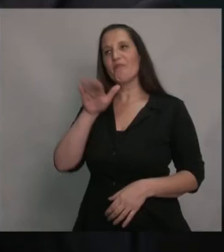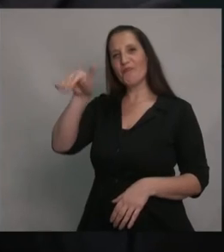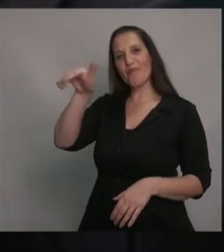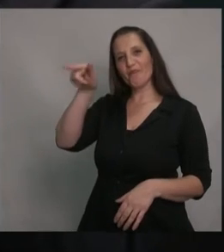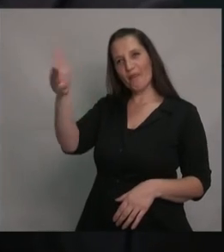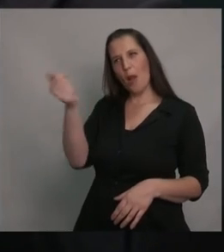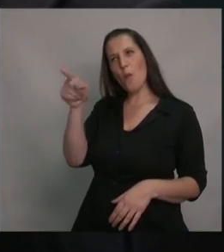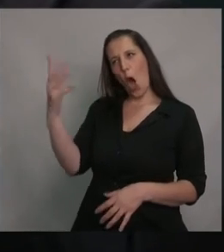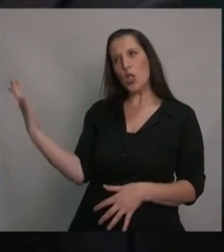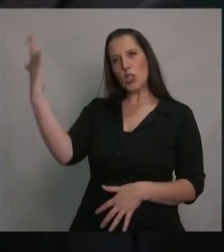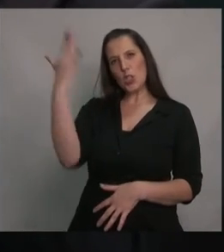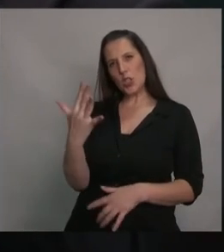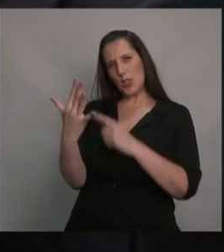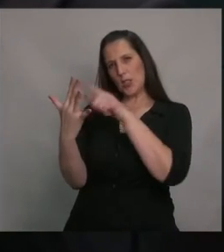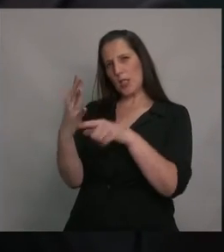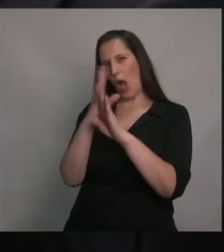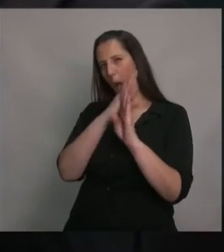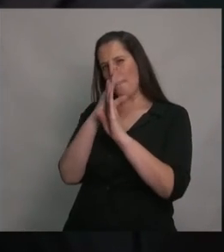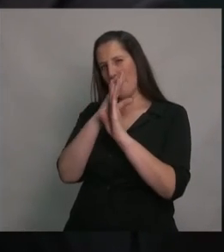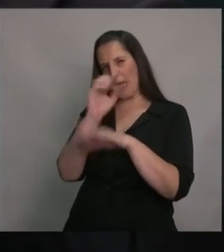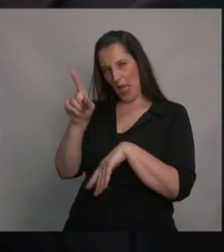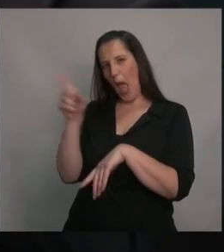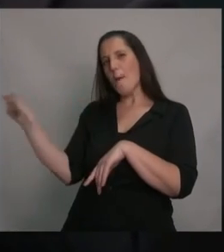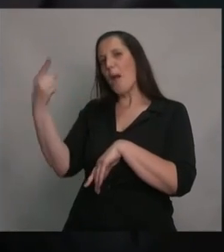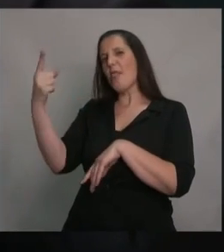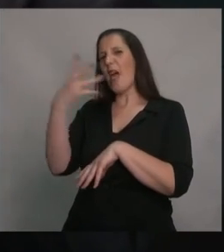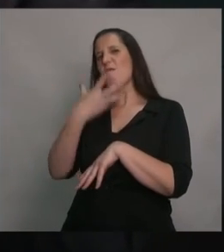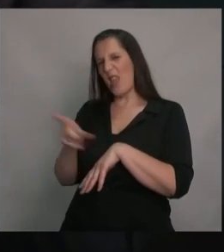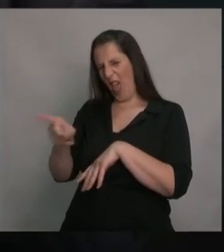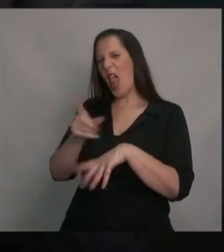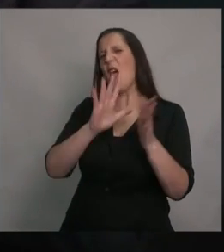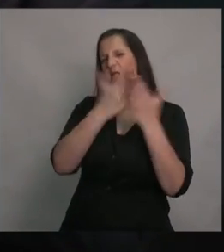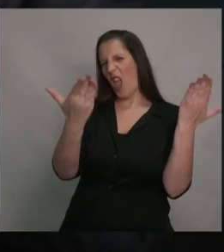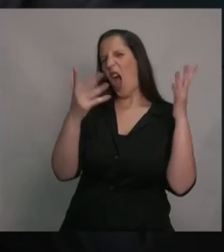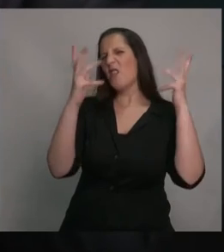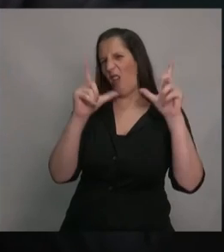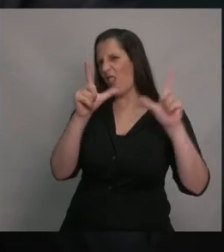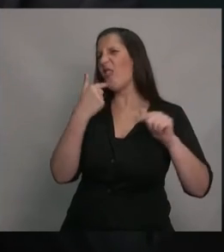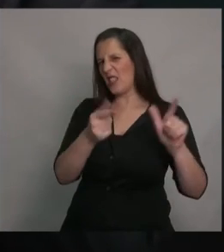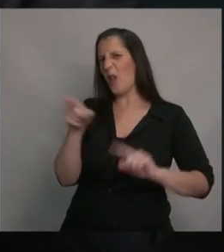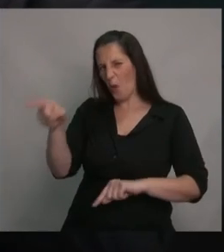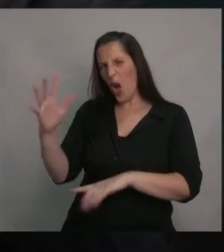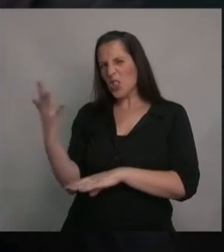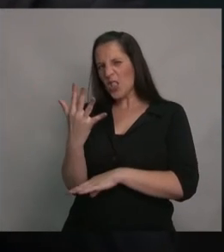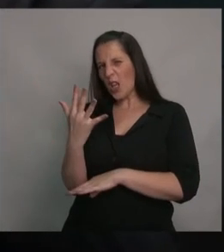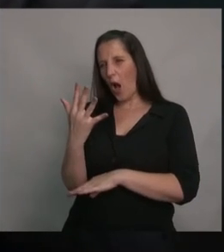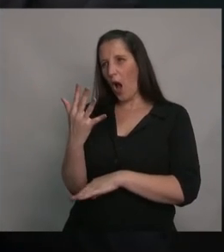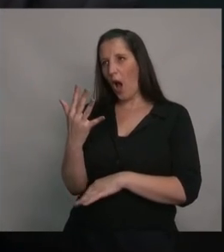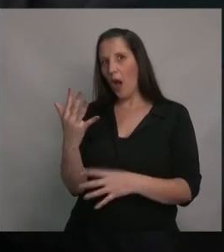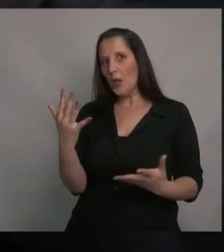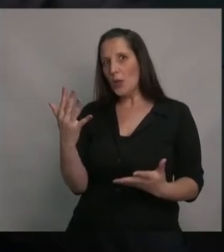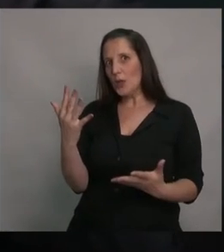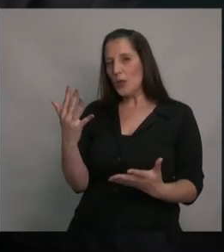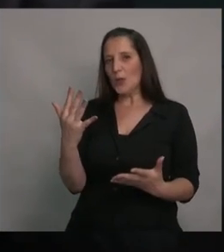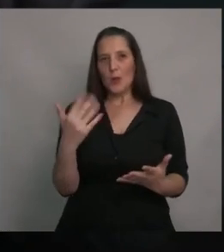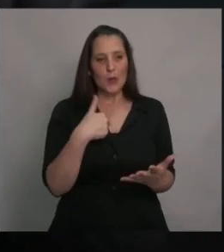eres uno de los 5 espías de Fidel, eso que dice la prensa por ahí. Dije, aquí sí estoy yo enredado con este